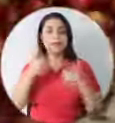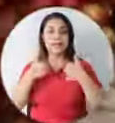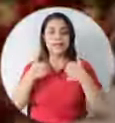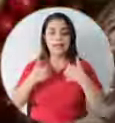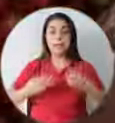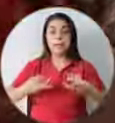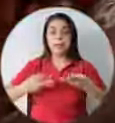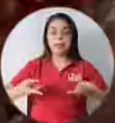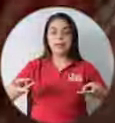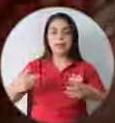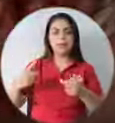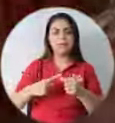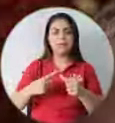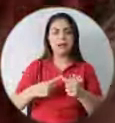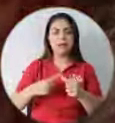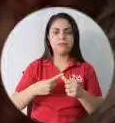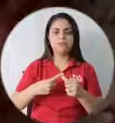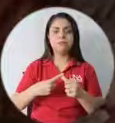muy bien